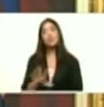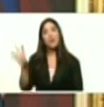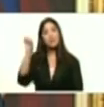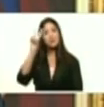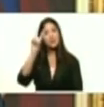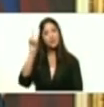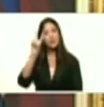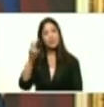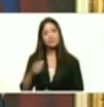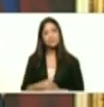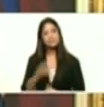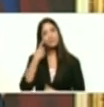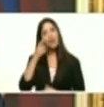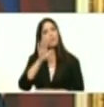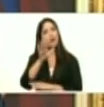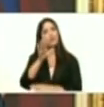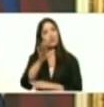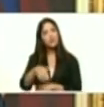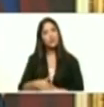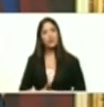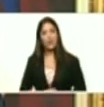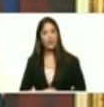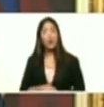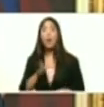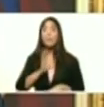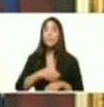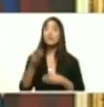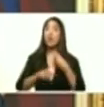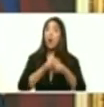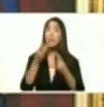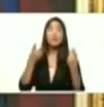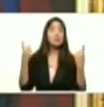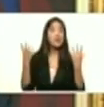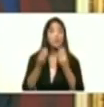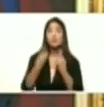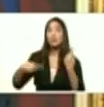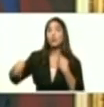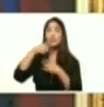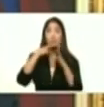vamos a ver el futuro, porque lo vamos a hacer entre todos.